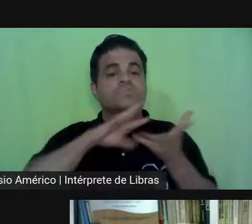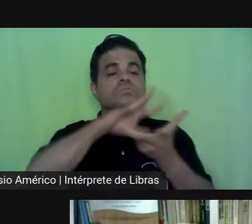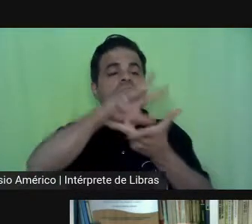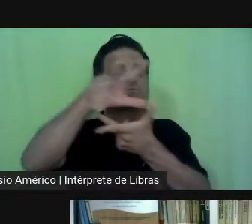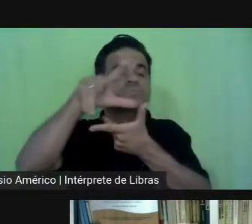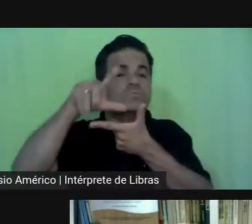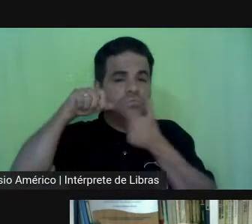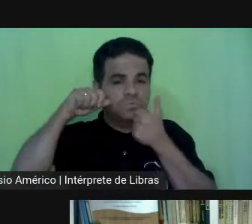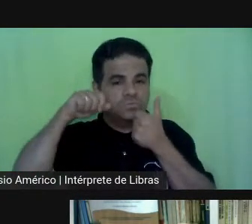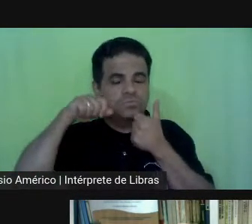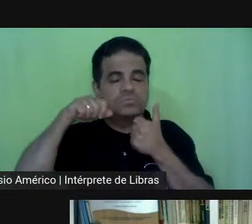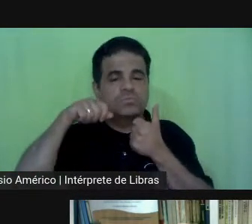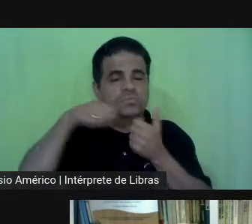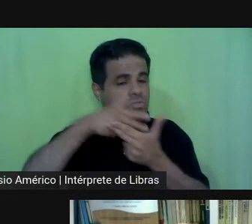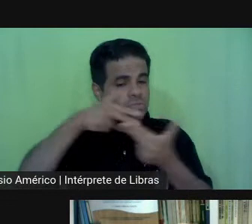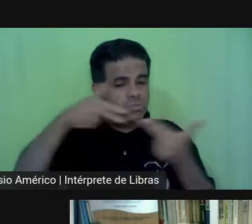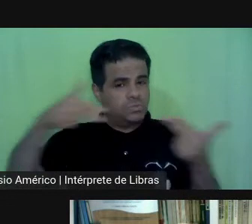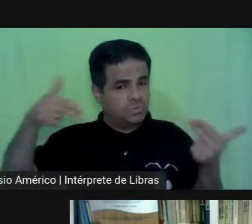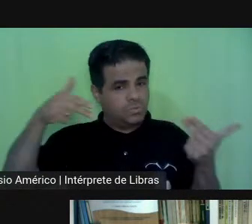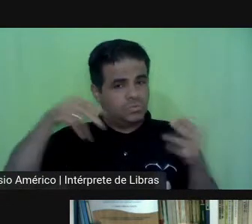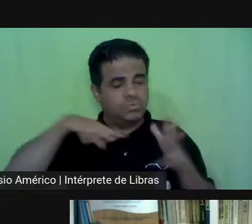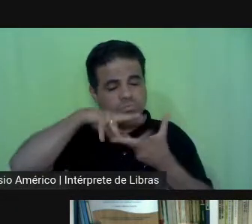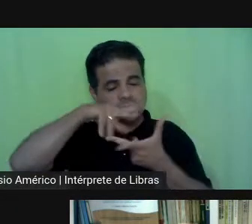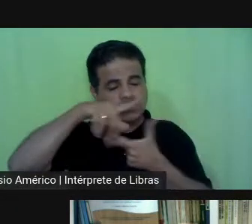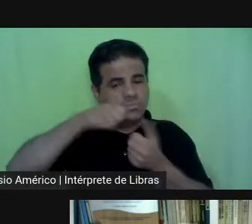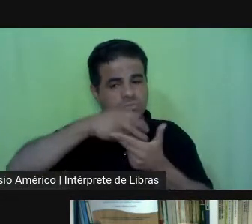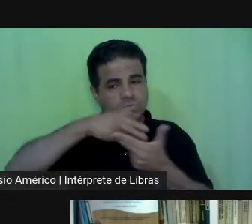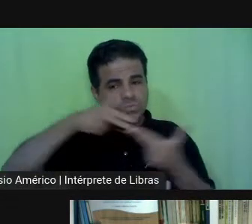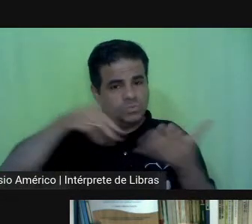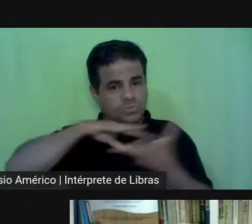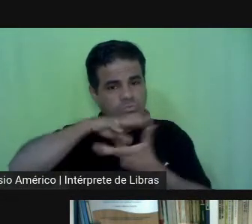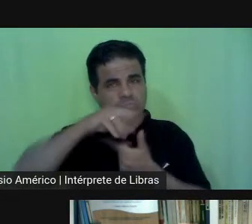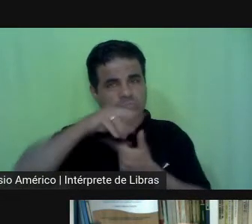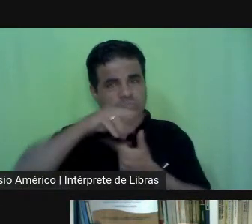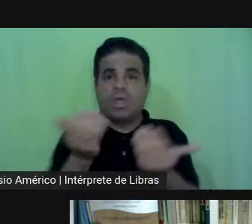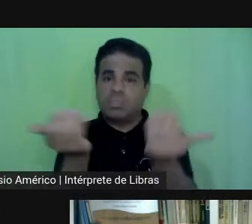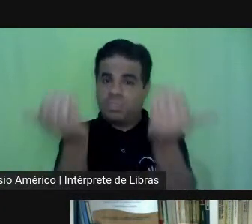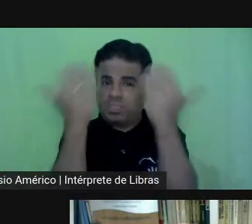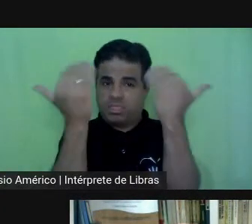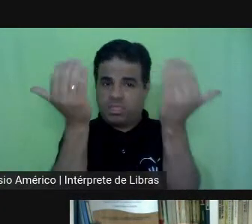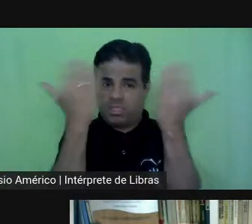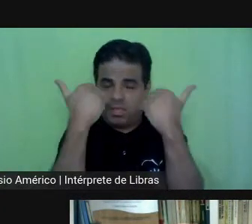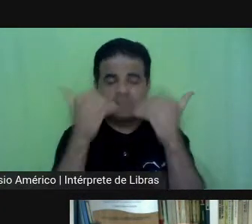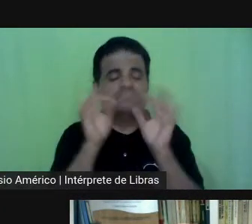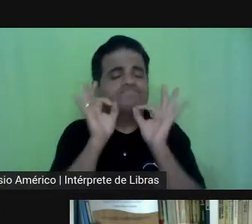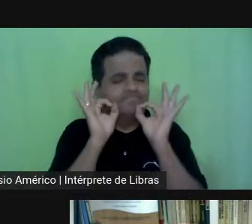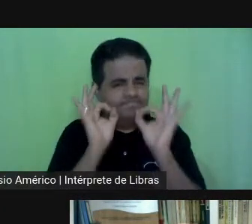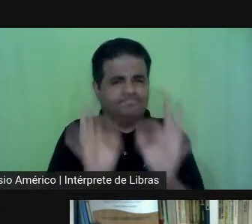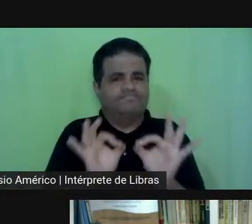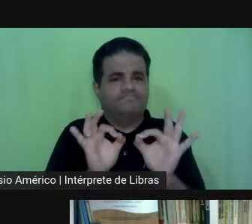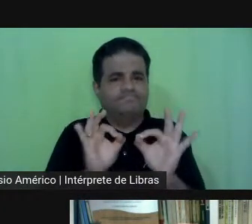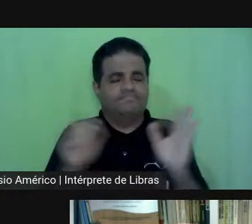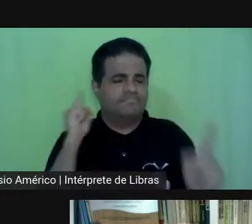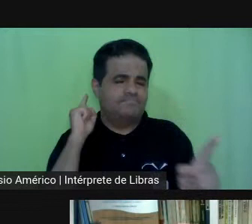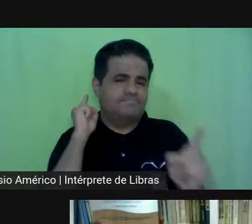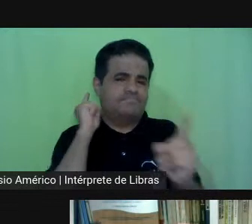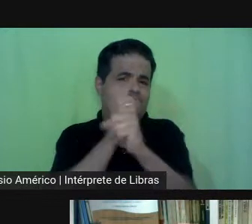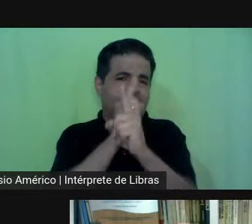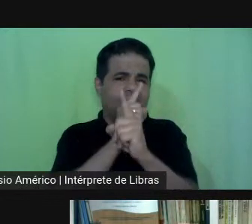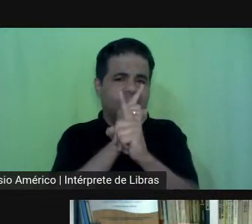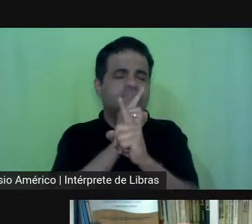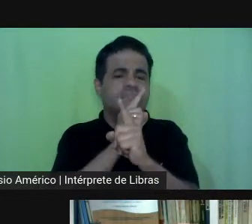estamos entre las cosas del mundo más también las fuerzas del mundo están menos eso es también que si encontró entre